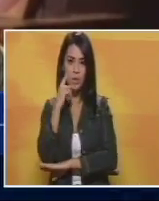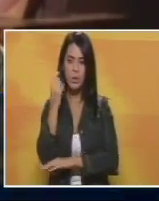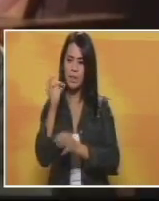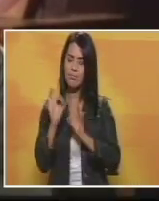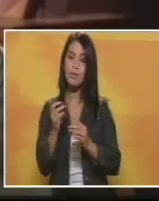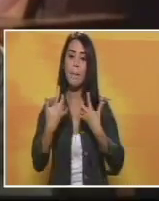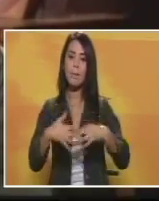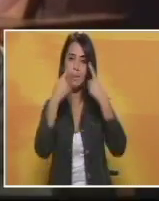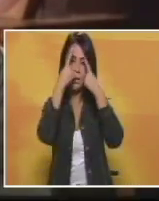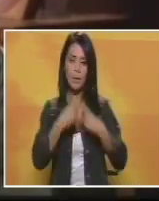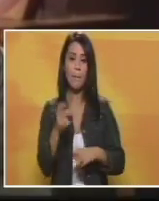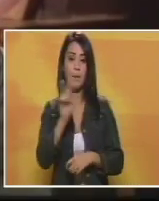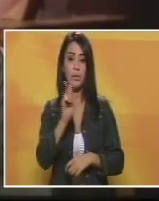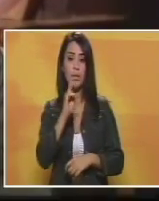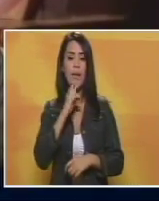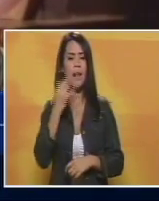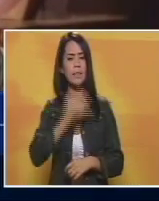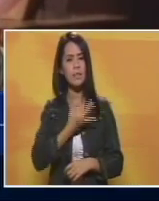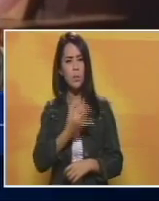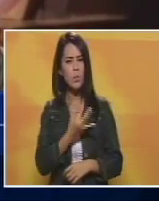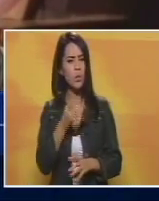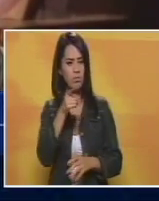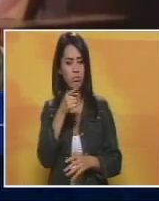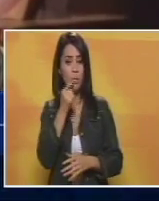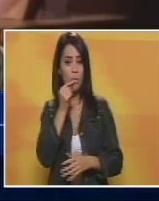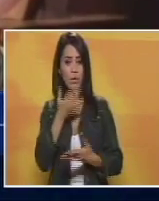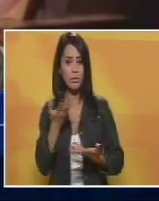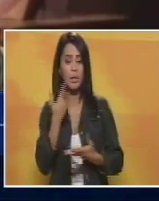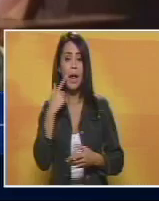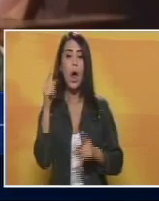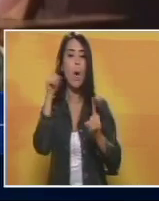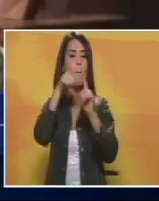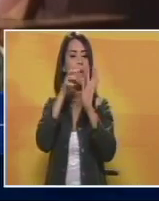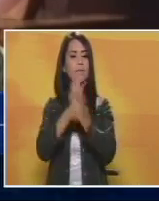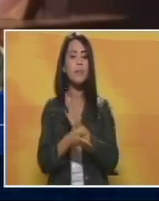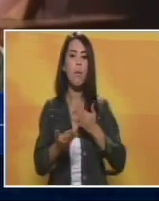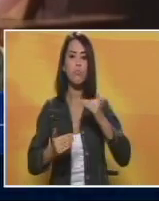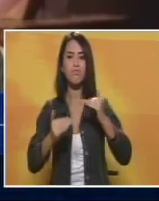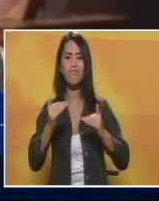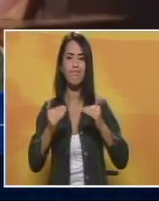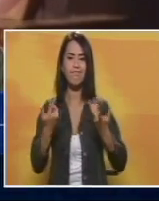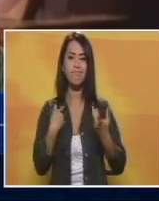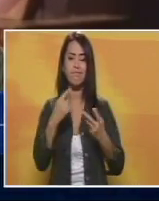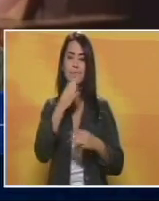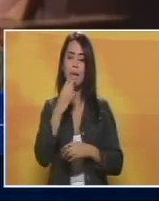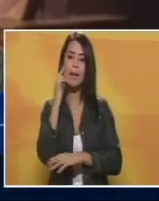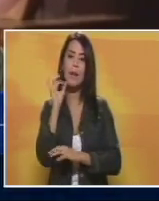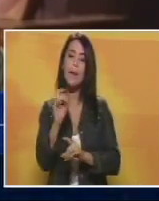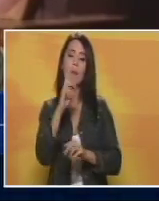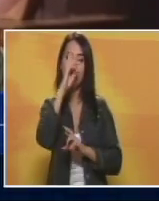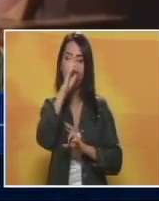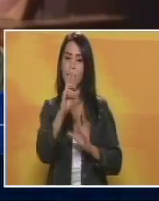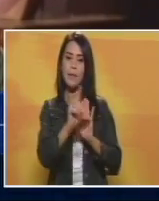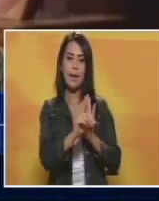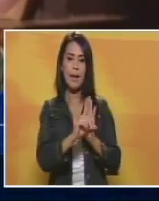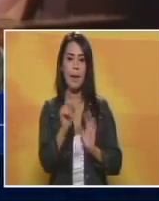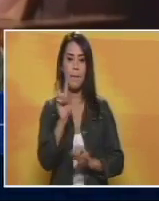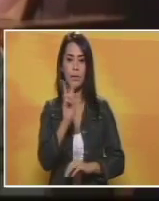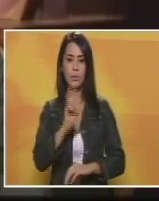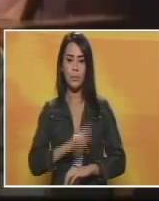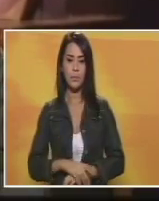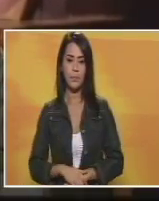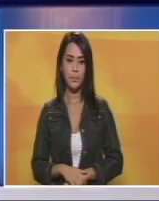funcionarios venezolanos, Moreno aseguró que el único objetivo que tienen es desestabilizar el cumplimiento de las leyes venezolanas.